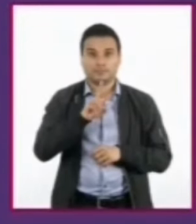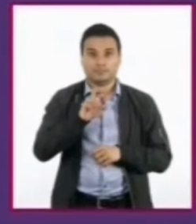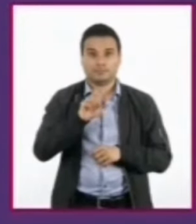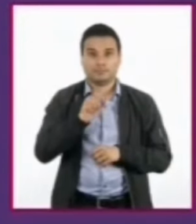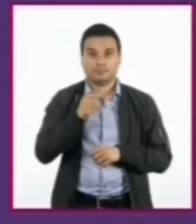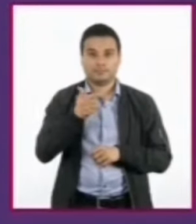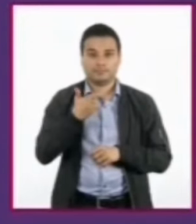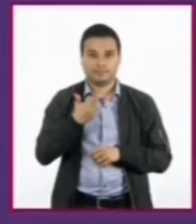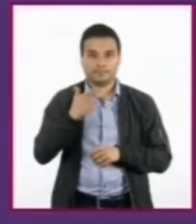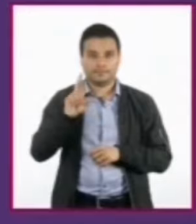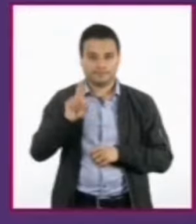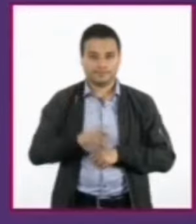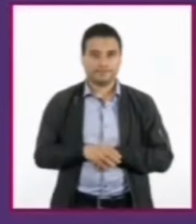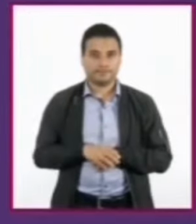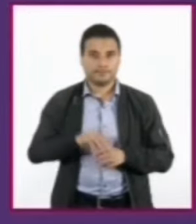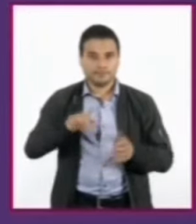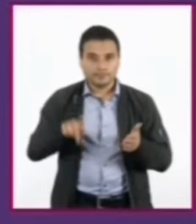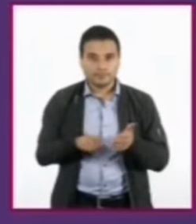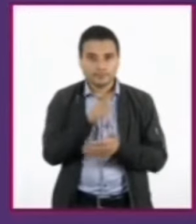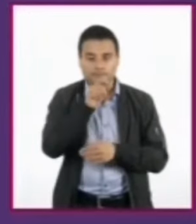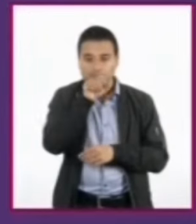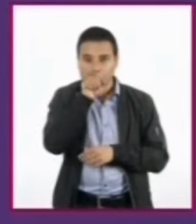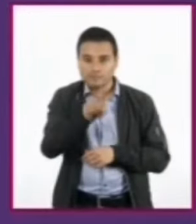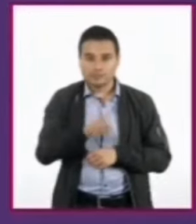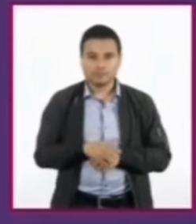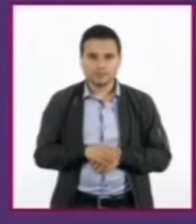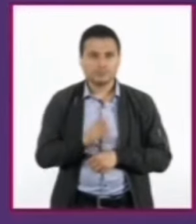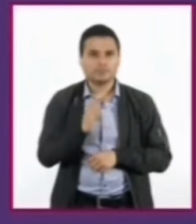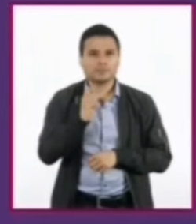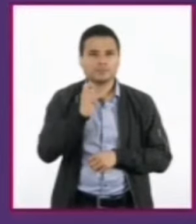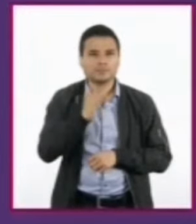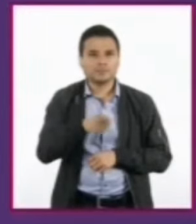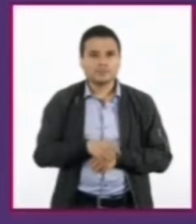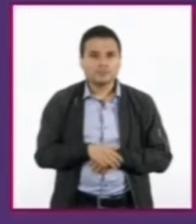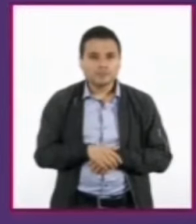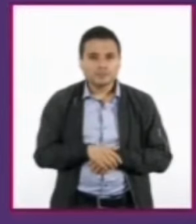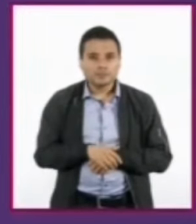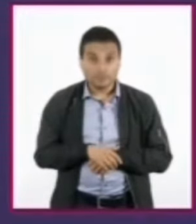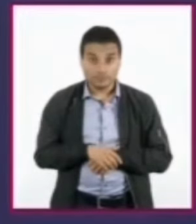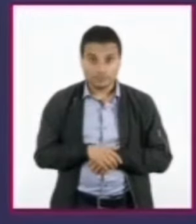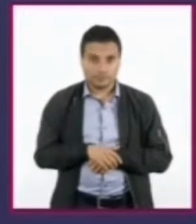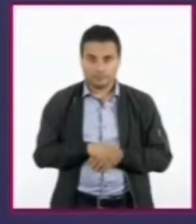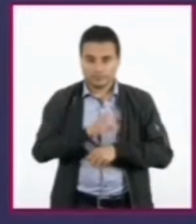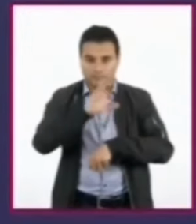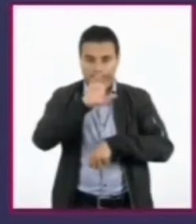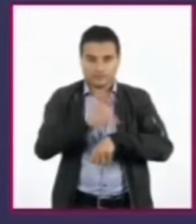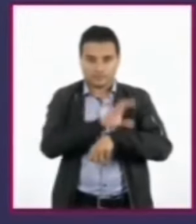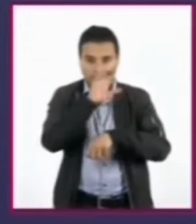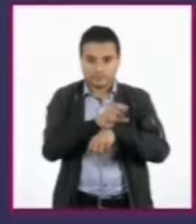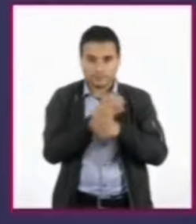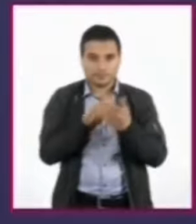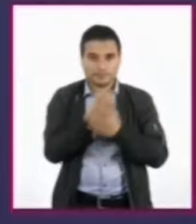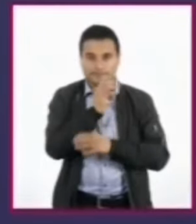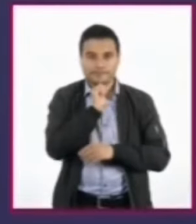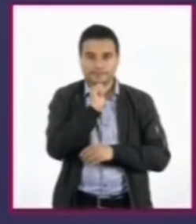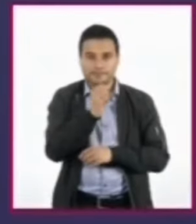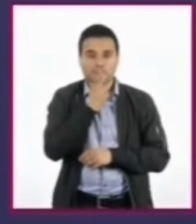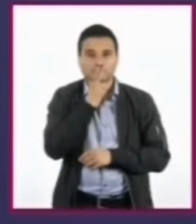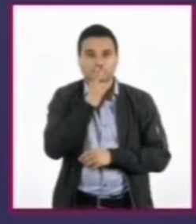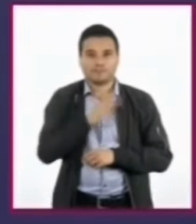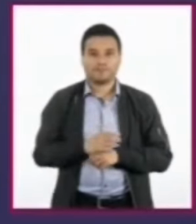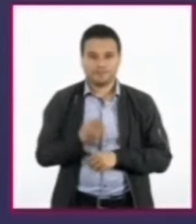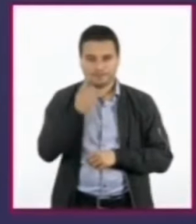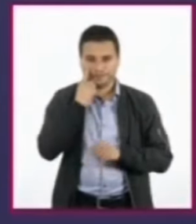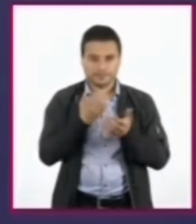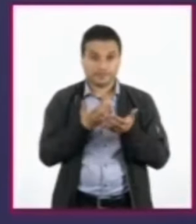226 gramos nuevamente. ¿Qué quiere decir? Que nada salió. Ahora vamos con la segunda parte del experimento.